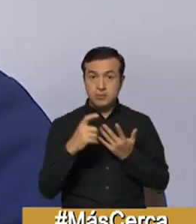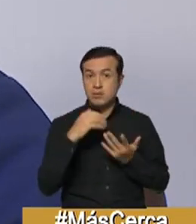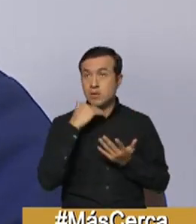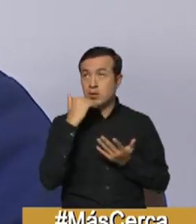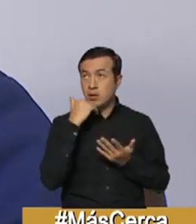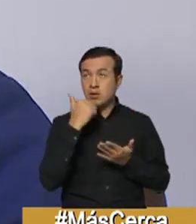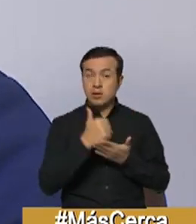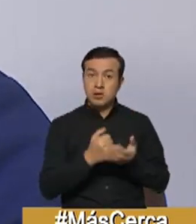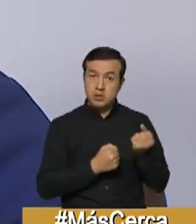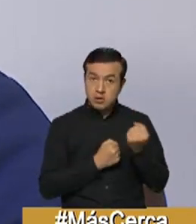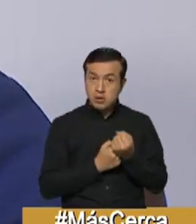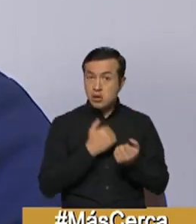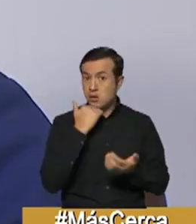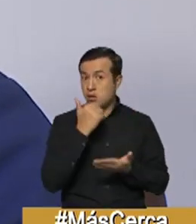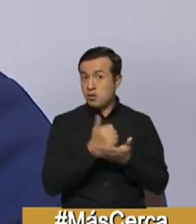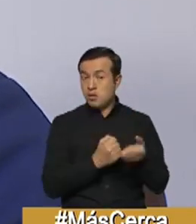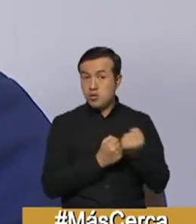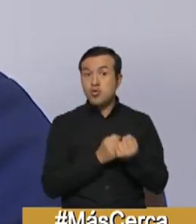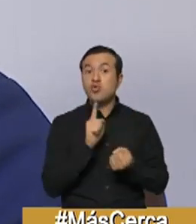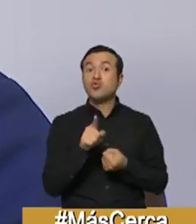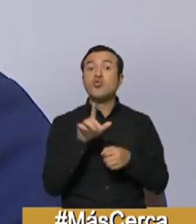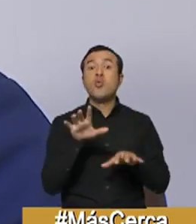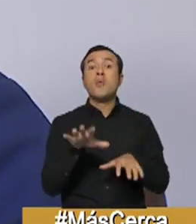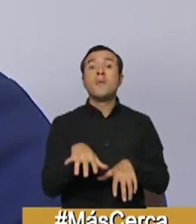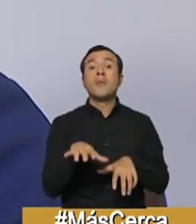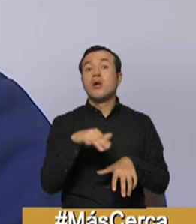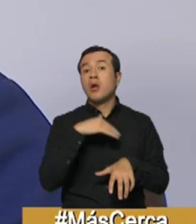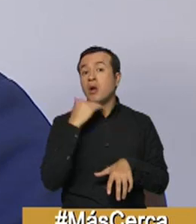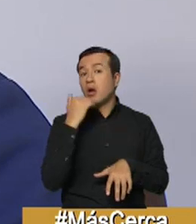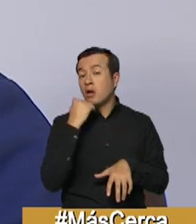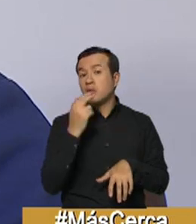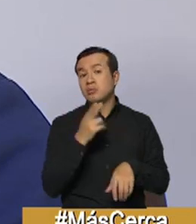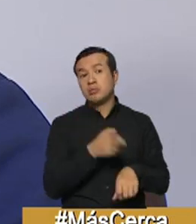de ayudar a alguien con su mascota y en casos